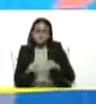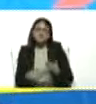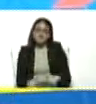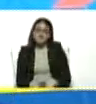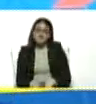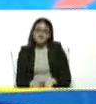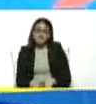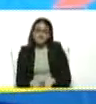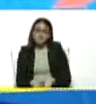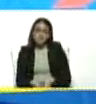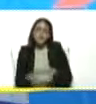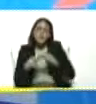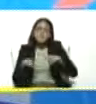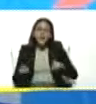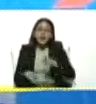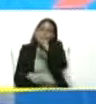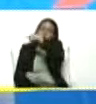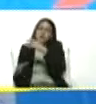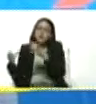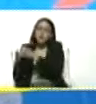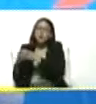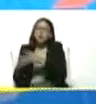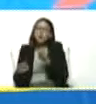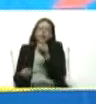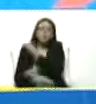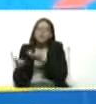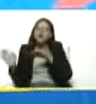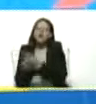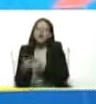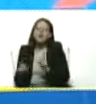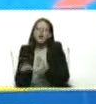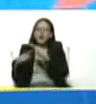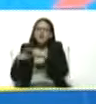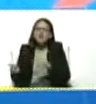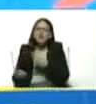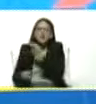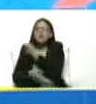Pero hay sectores del extremismo que se preparan es para hacer una guerra.